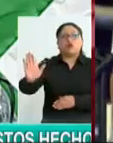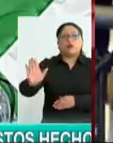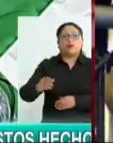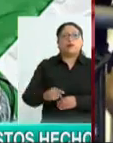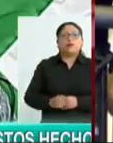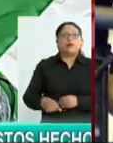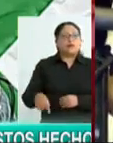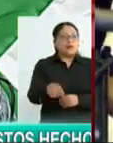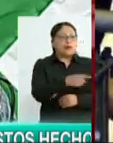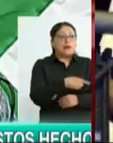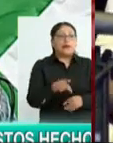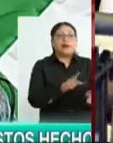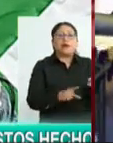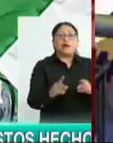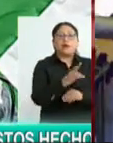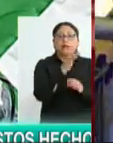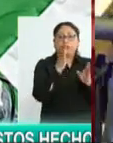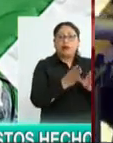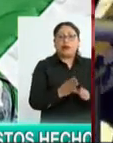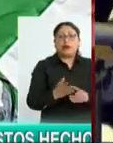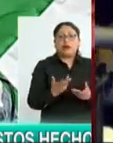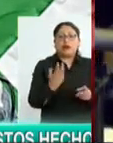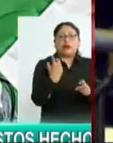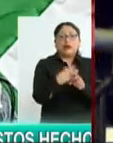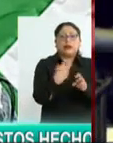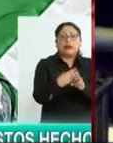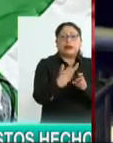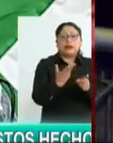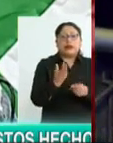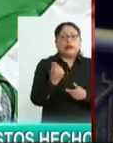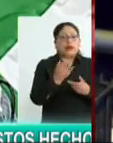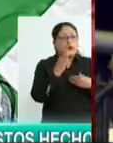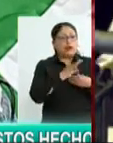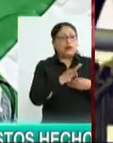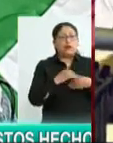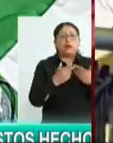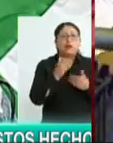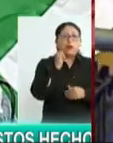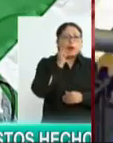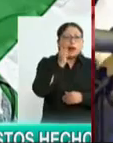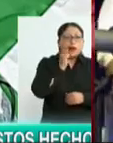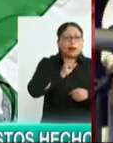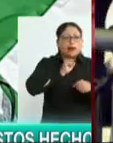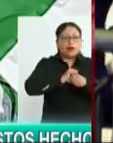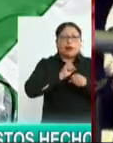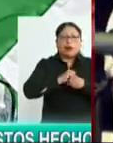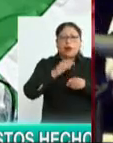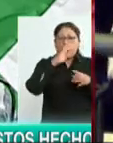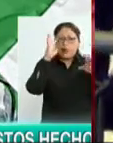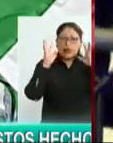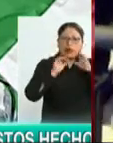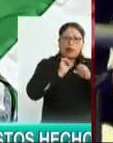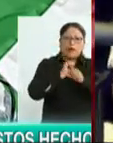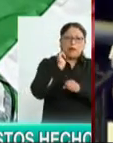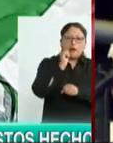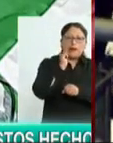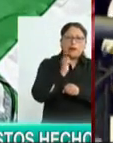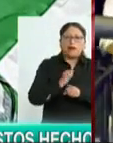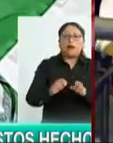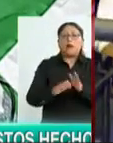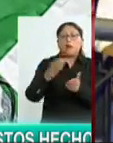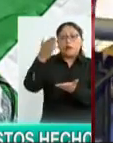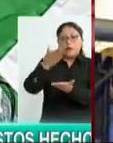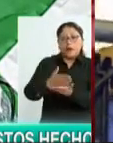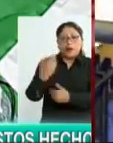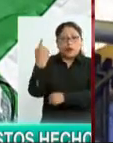mayoría de las bolivianas y bolivianos que viven de lo que ganan al día y que un día de no trabajar les significa no llevar